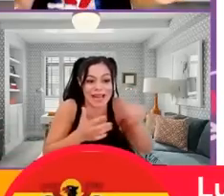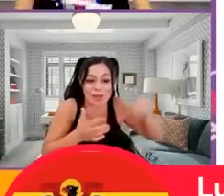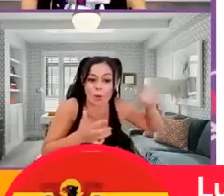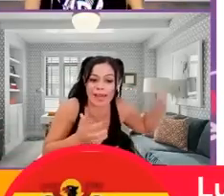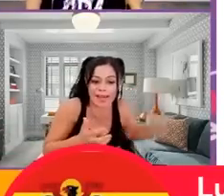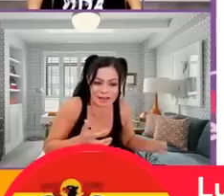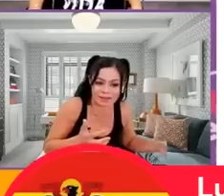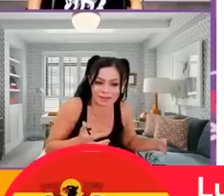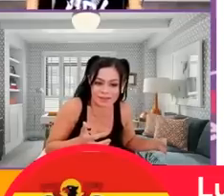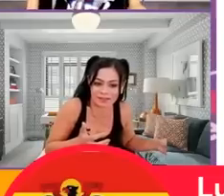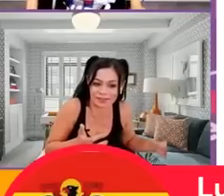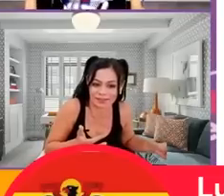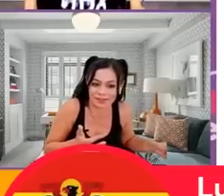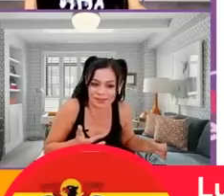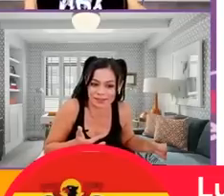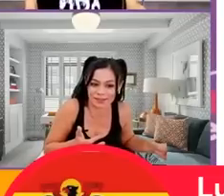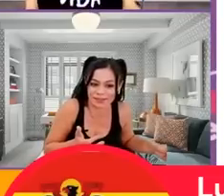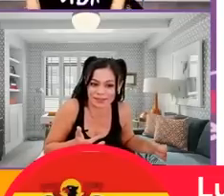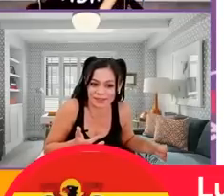Antes de la novela.